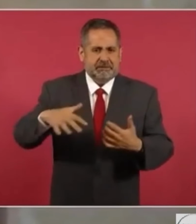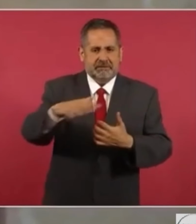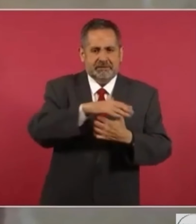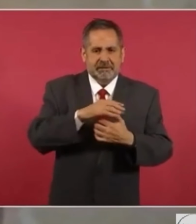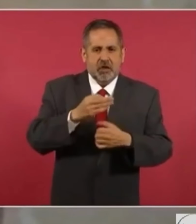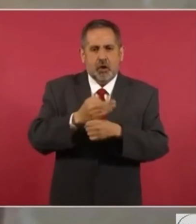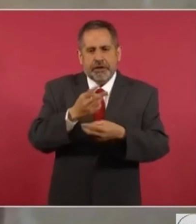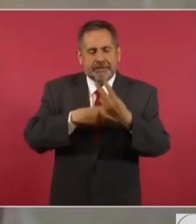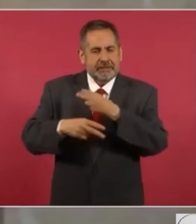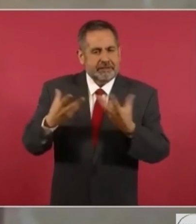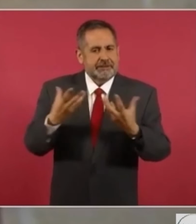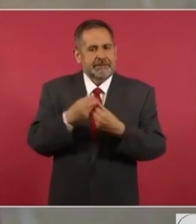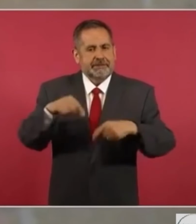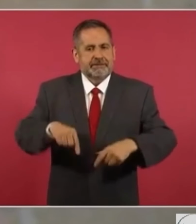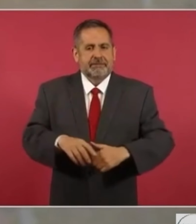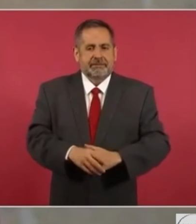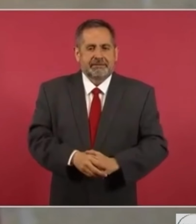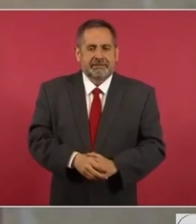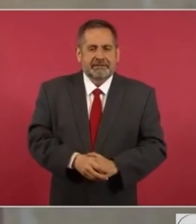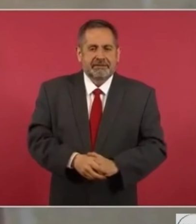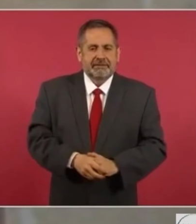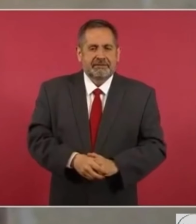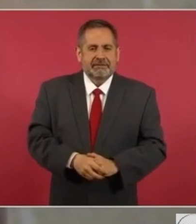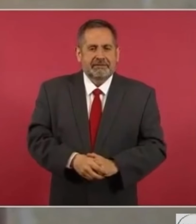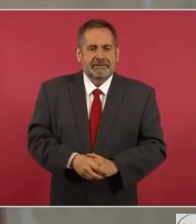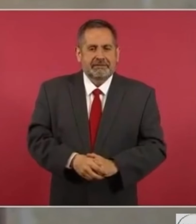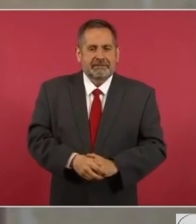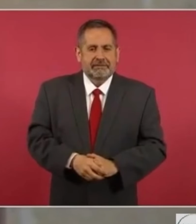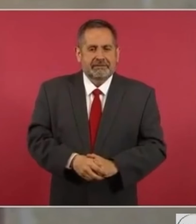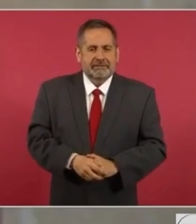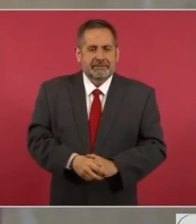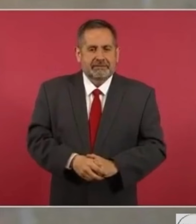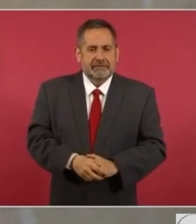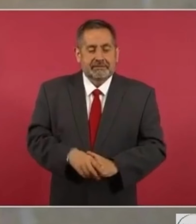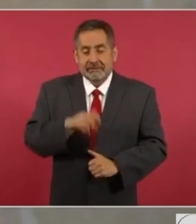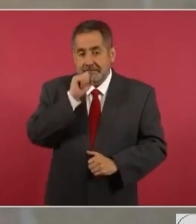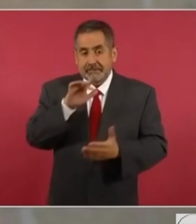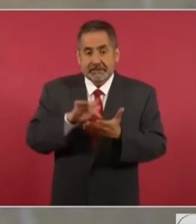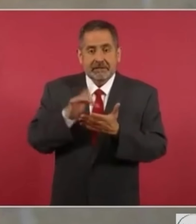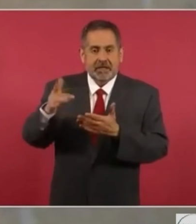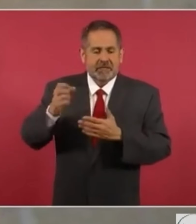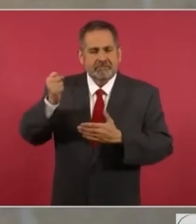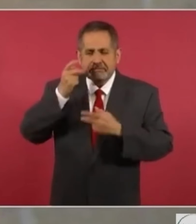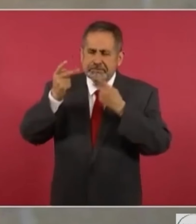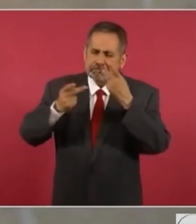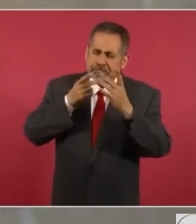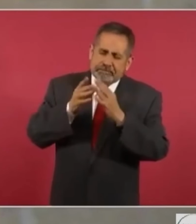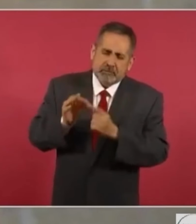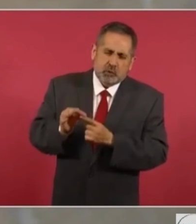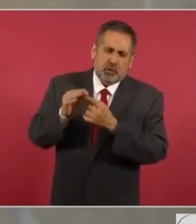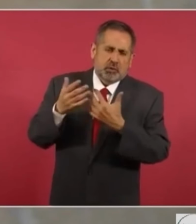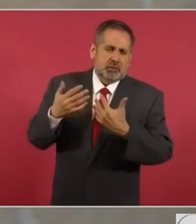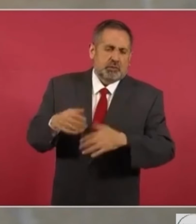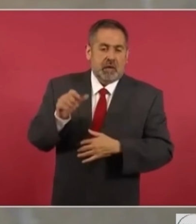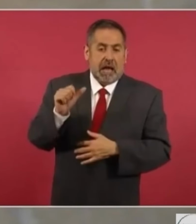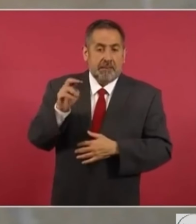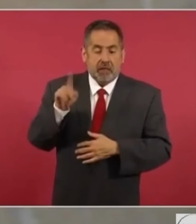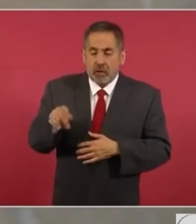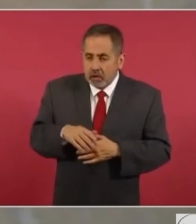nos acompañan. Quiero también agradecer las palabras, especialmente de Armando,